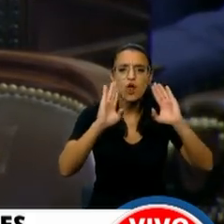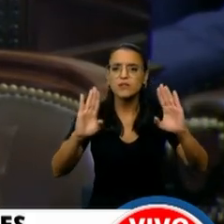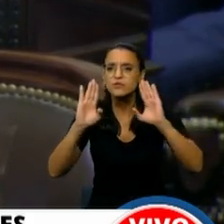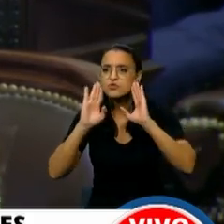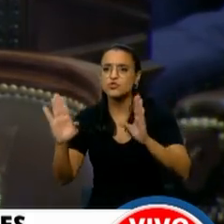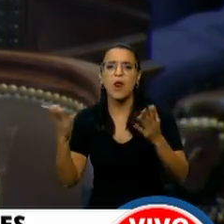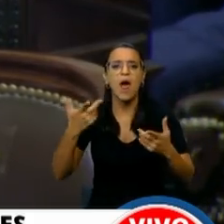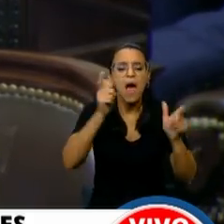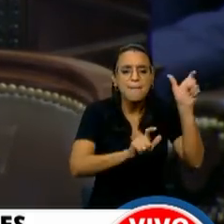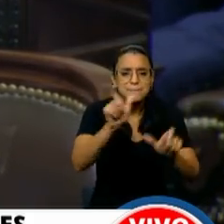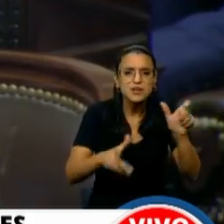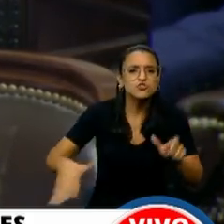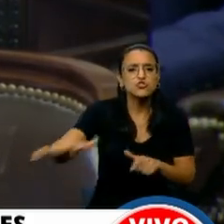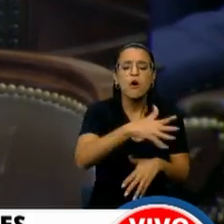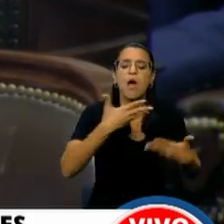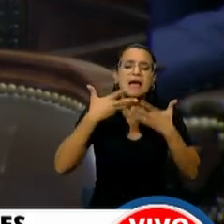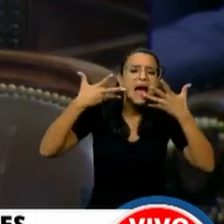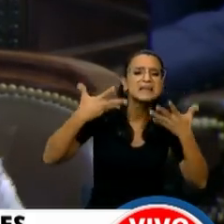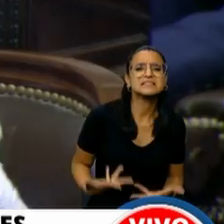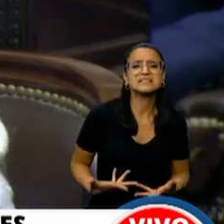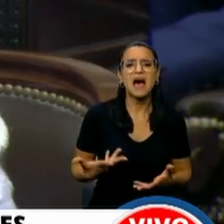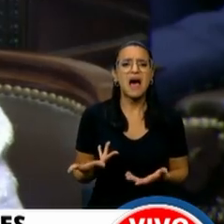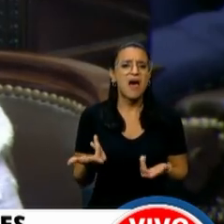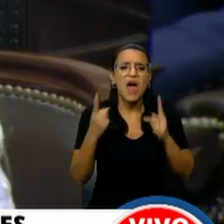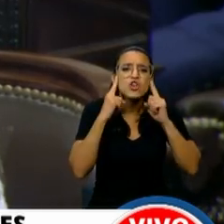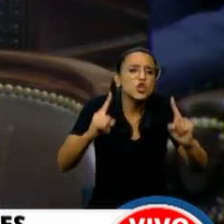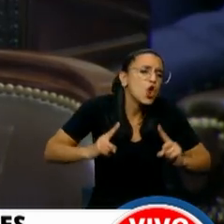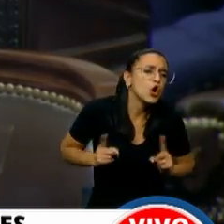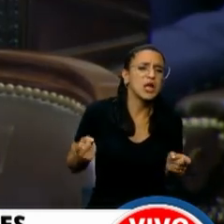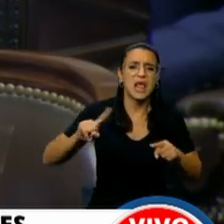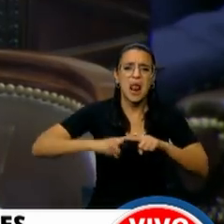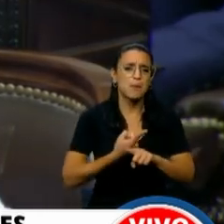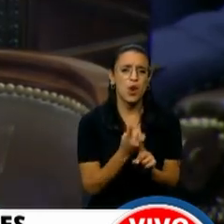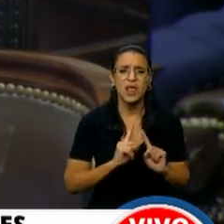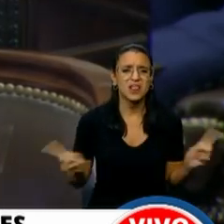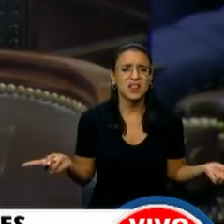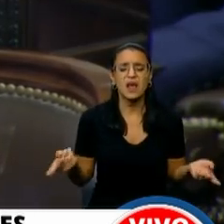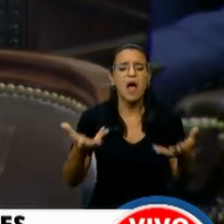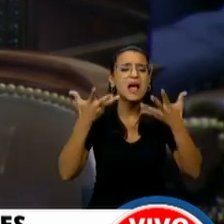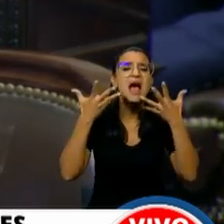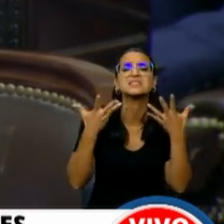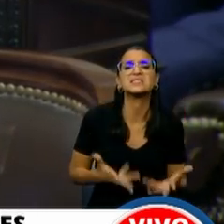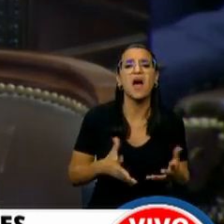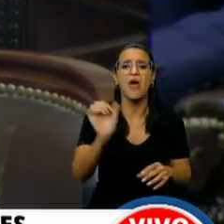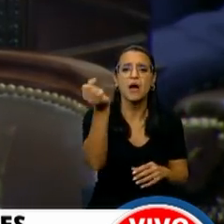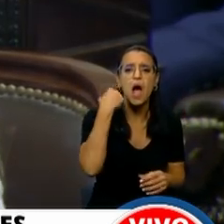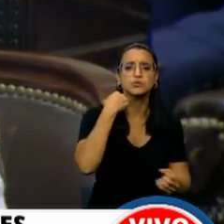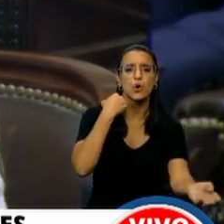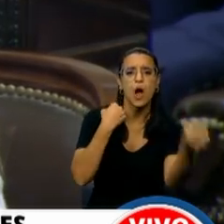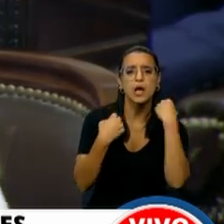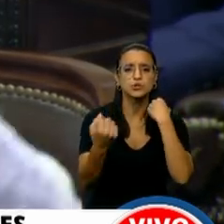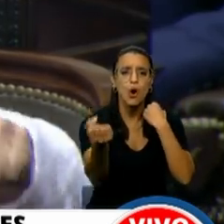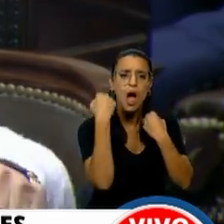ciudadanía agobiada socialmente descreída políticamente y harta de que le den la espalda y no le